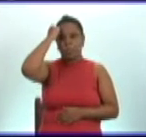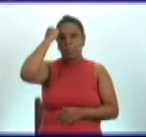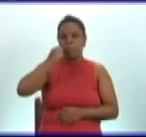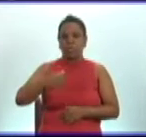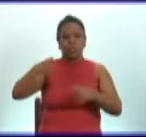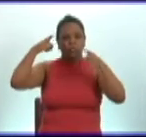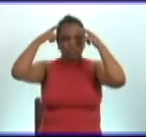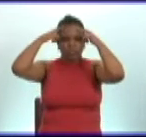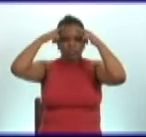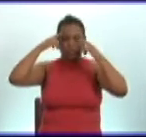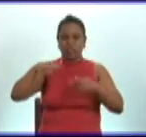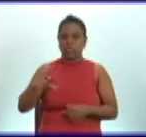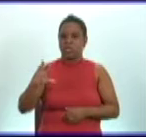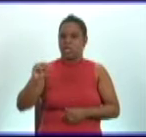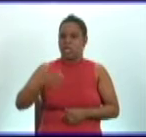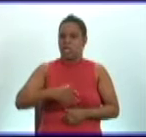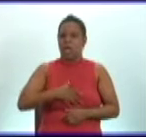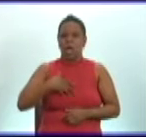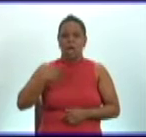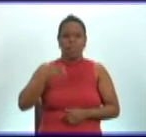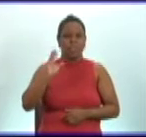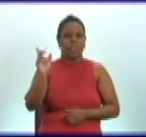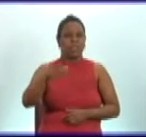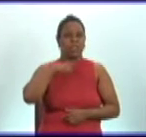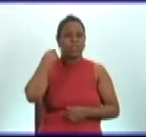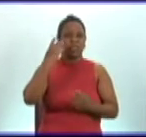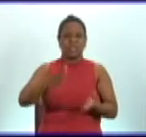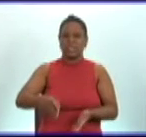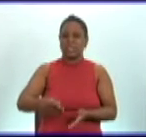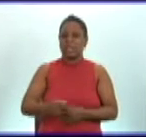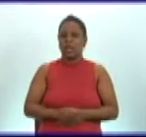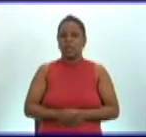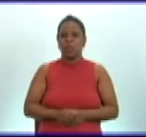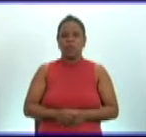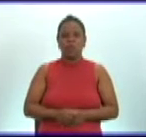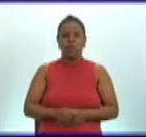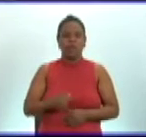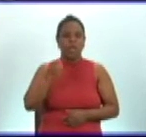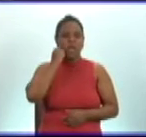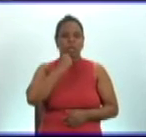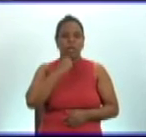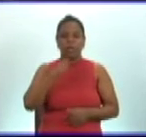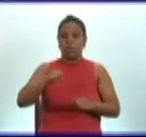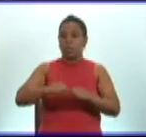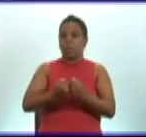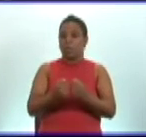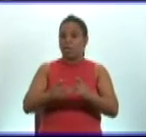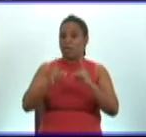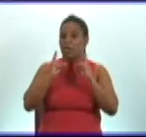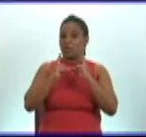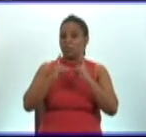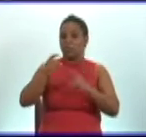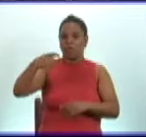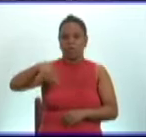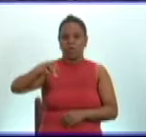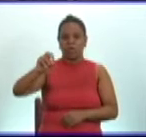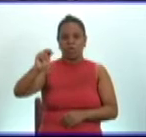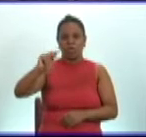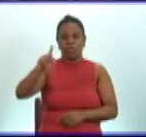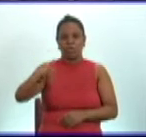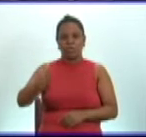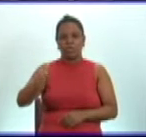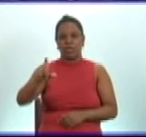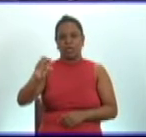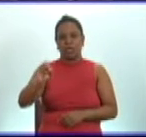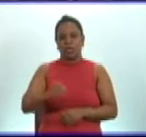le amenazaron de muerte si decía algo y además profanaron la tumba de Gonzalo Castañón. Ninguno de nosotros es capaz